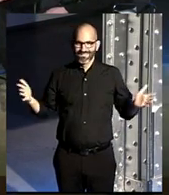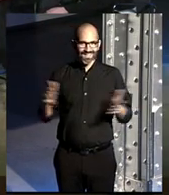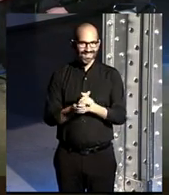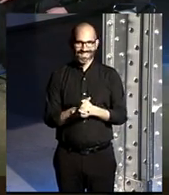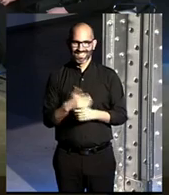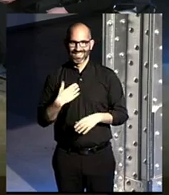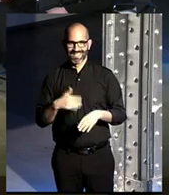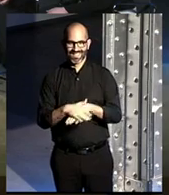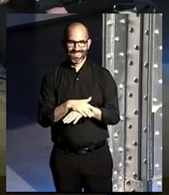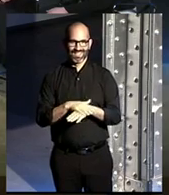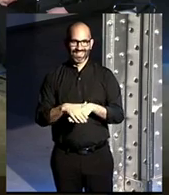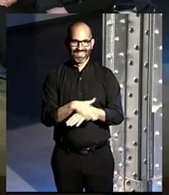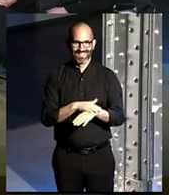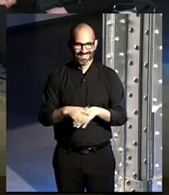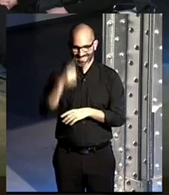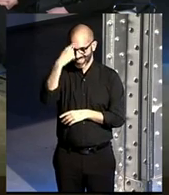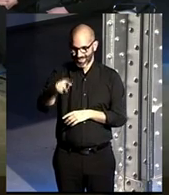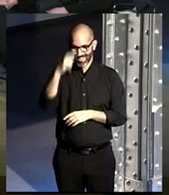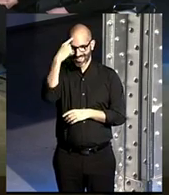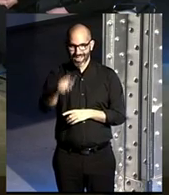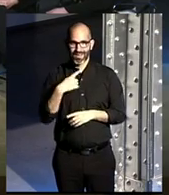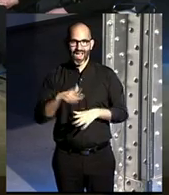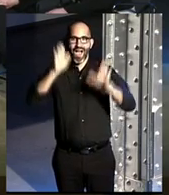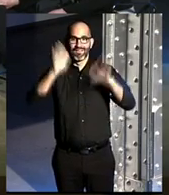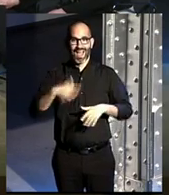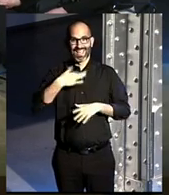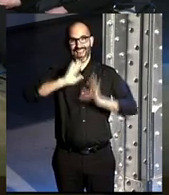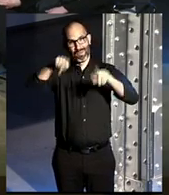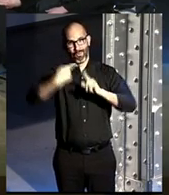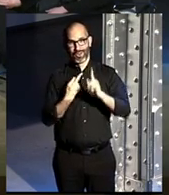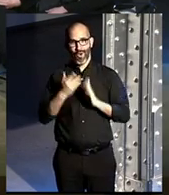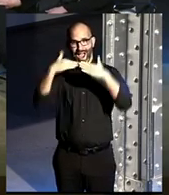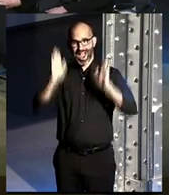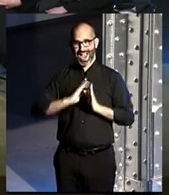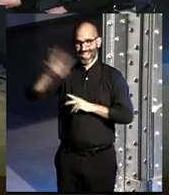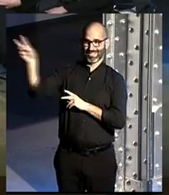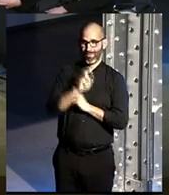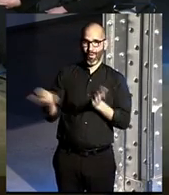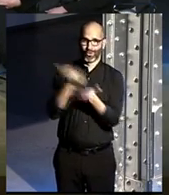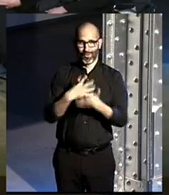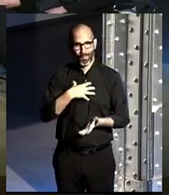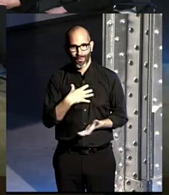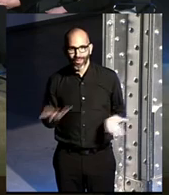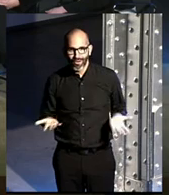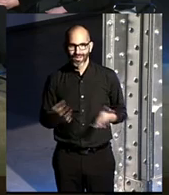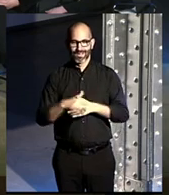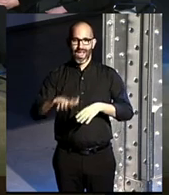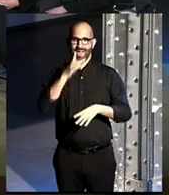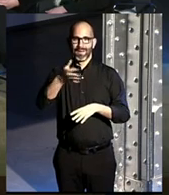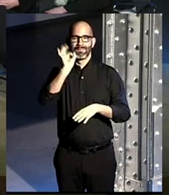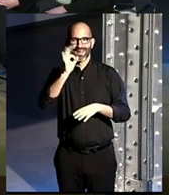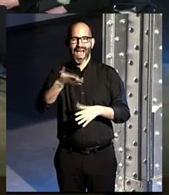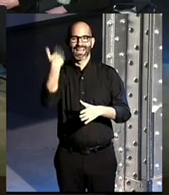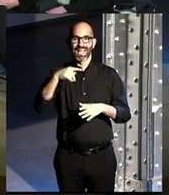Cálmate, cálmate. ¿Por qué no nos dejan volver a casa? Ese es un error que además procuraba evitar, me dijo Miguel Ángel,